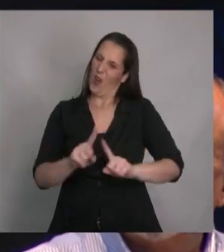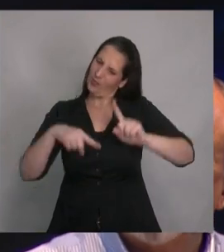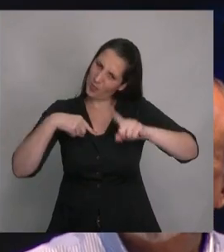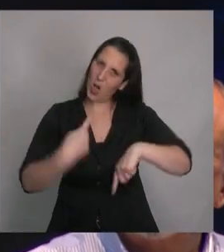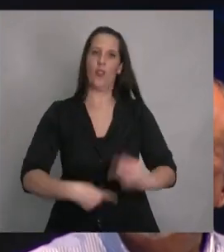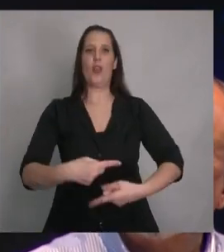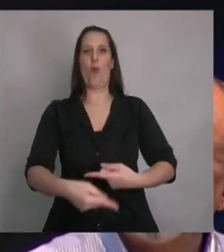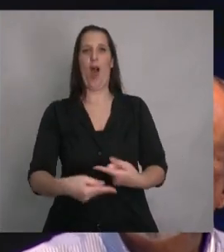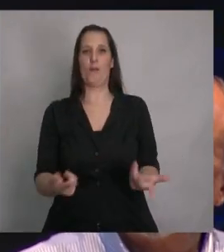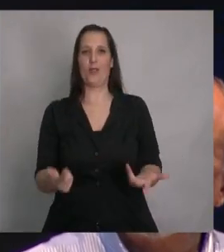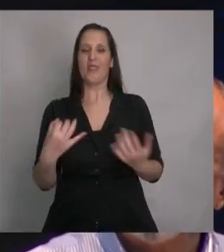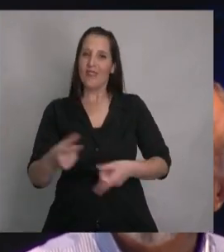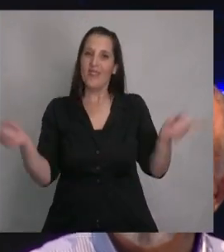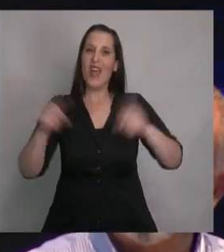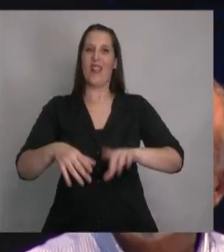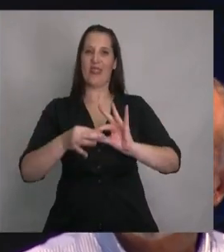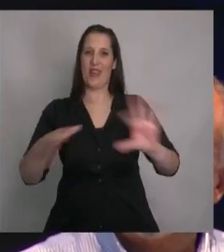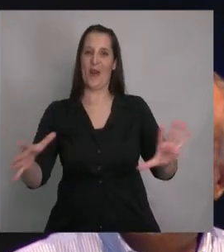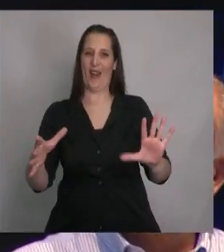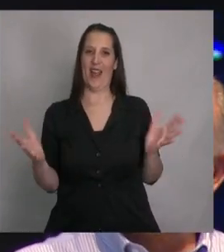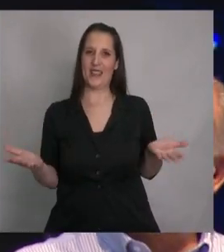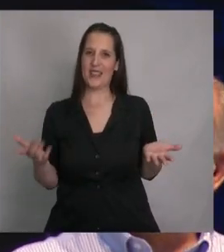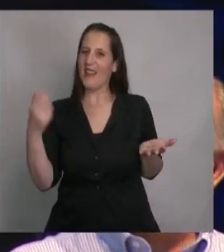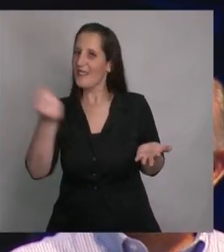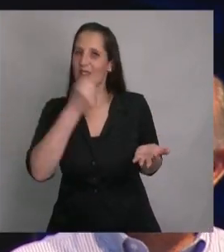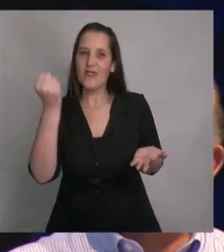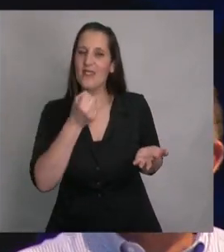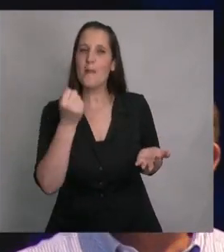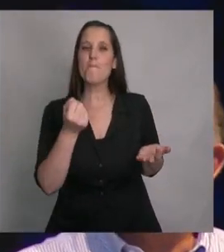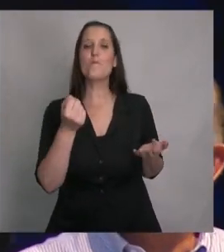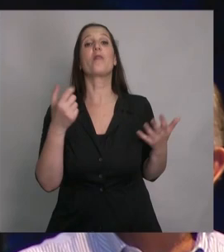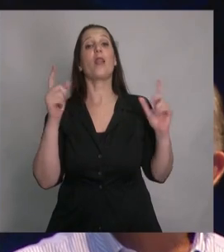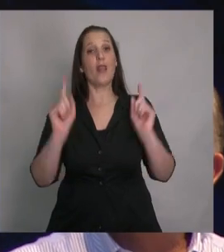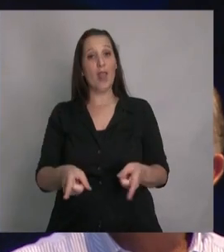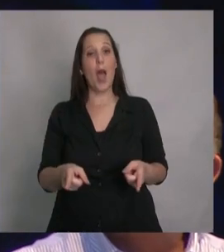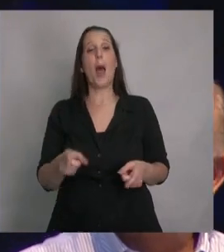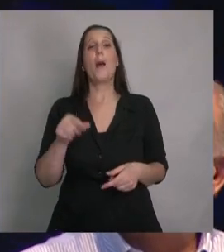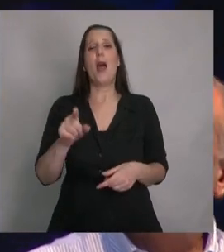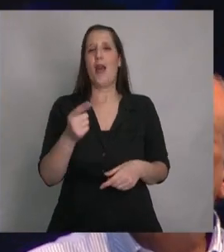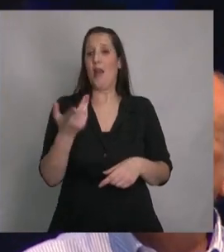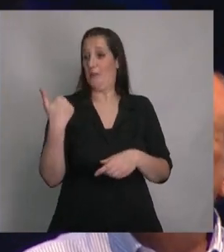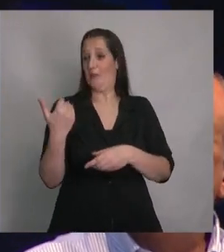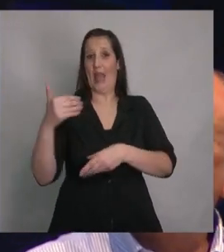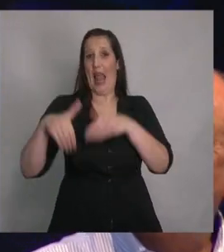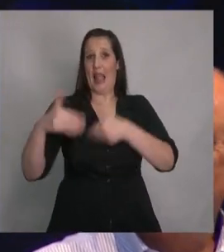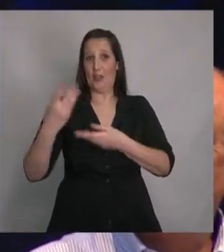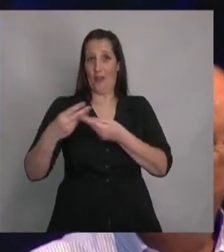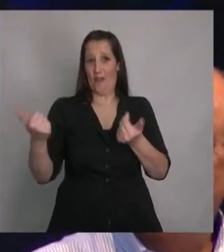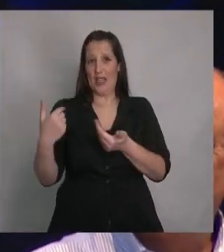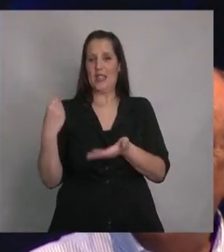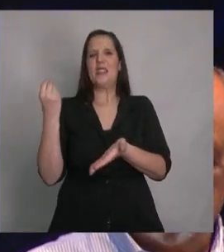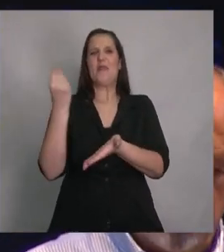de la política de la democracia en esa diversidad por eso incluso se acaban las elecciones y de una vez